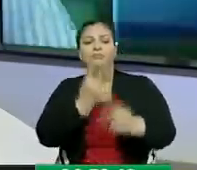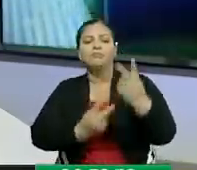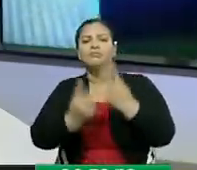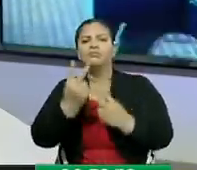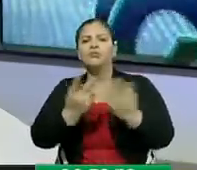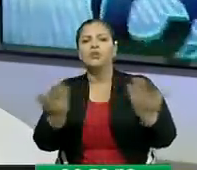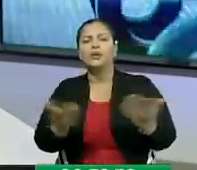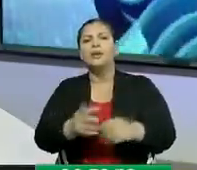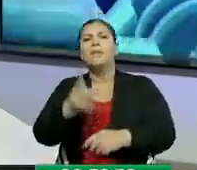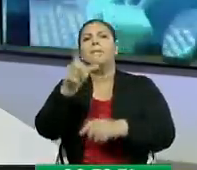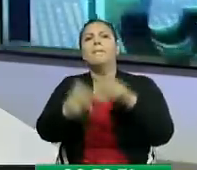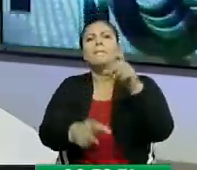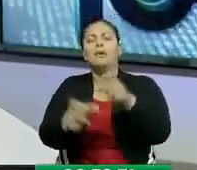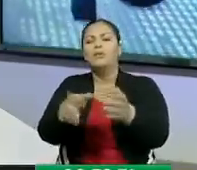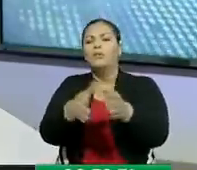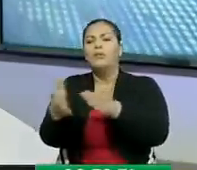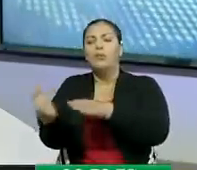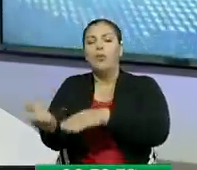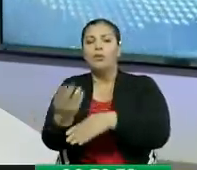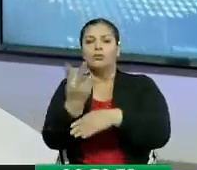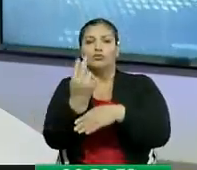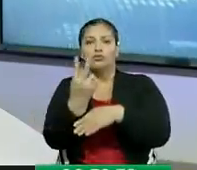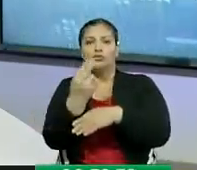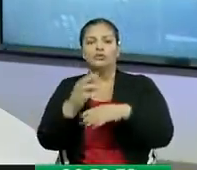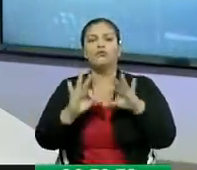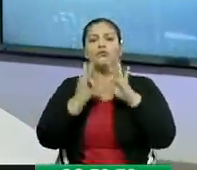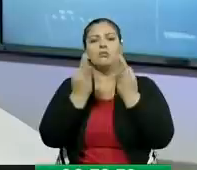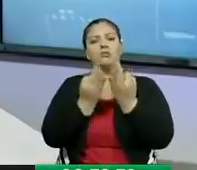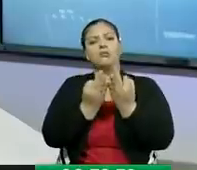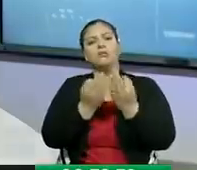familiares de los 12 fallecidos. Veamos.